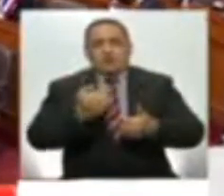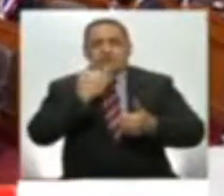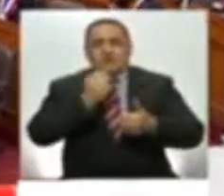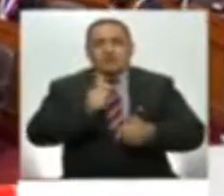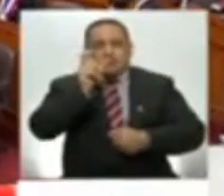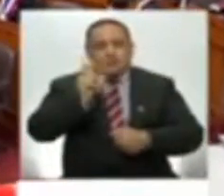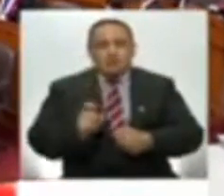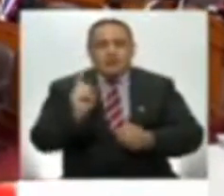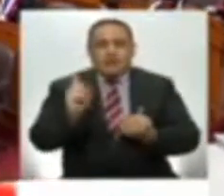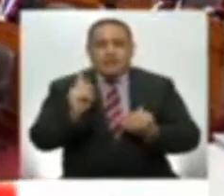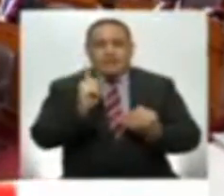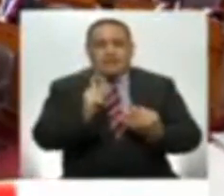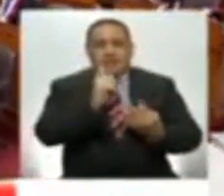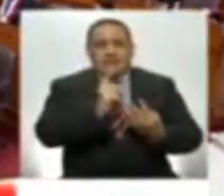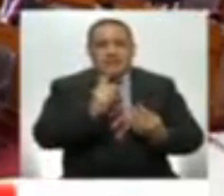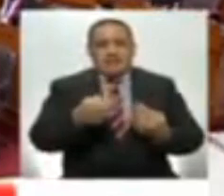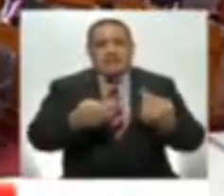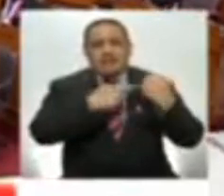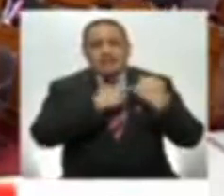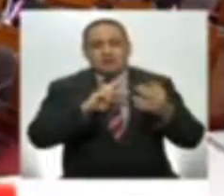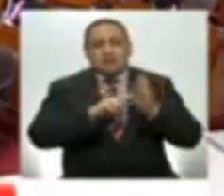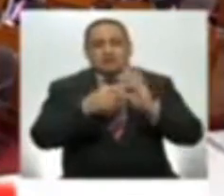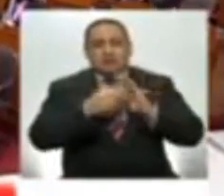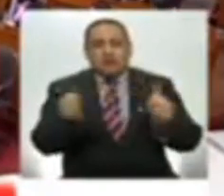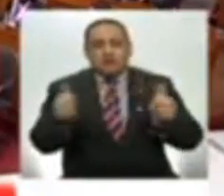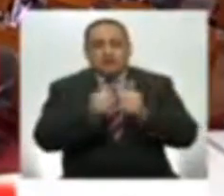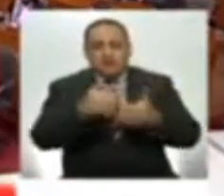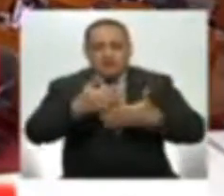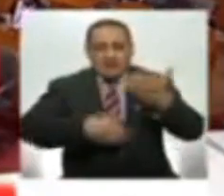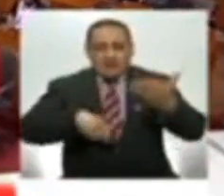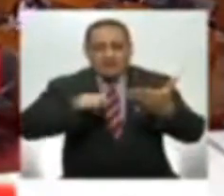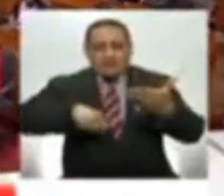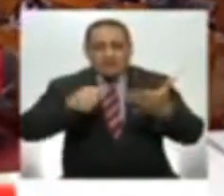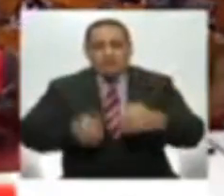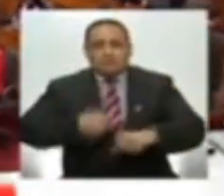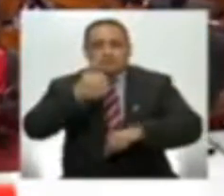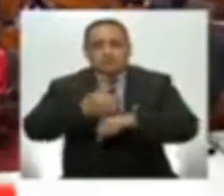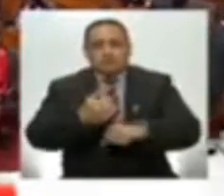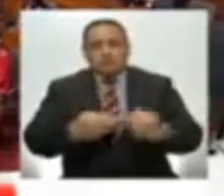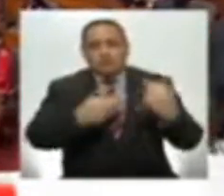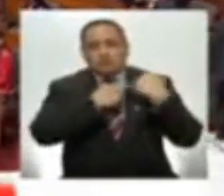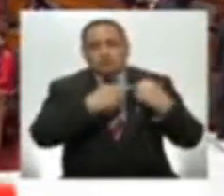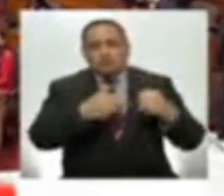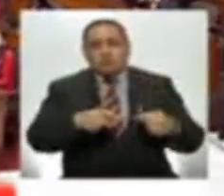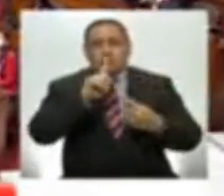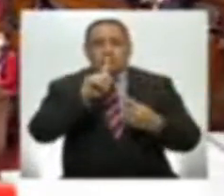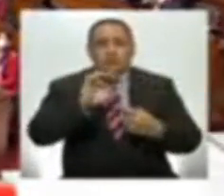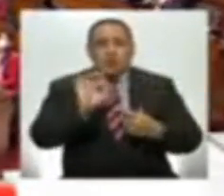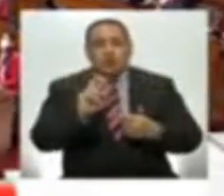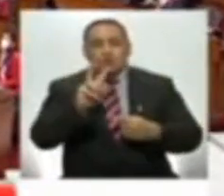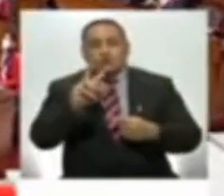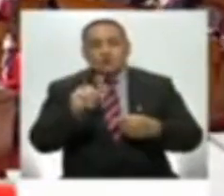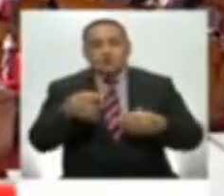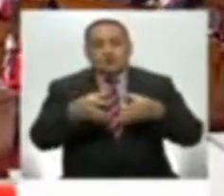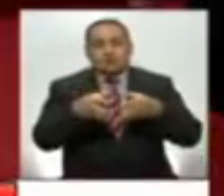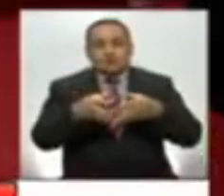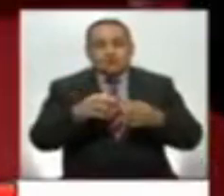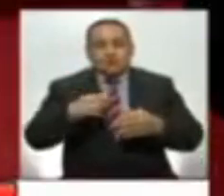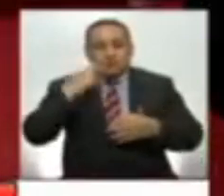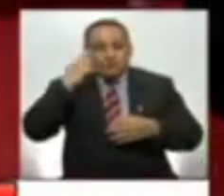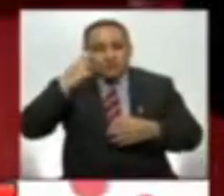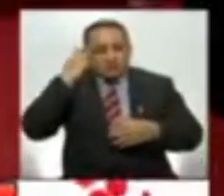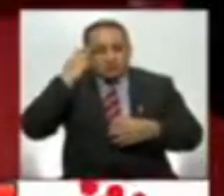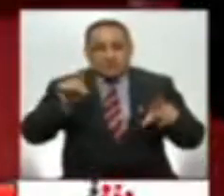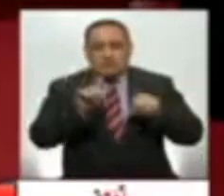candidato para cada cargo que corresponda, acompañándose la firma del vocero autorizado de uno o más grupos parlamentarios, siempre que el